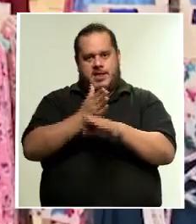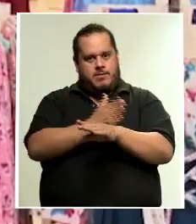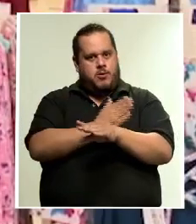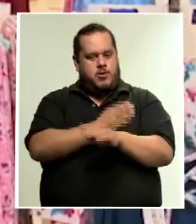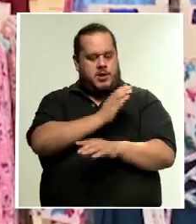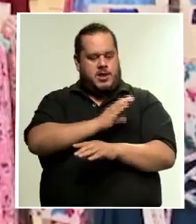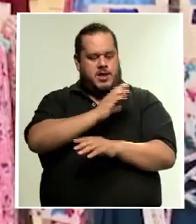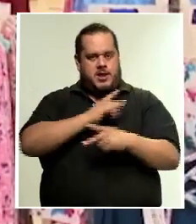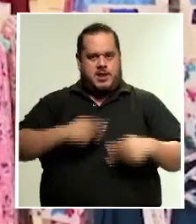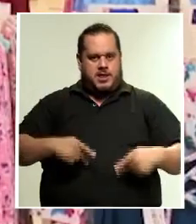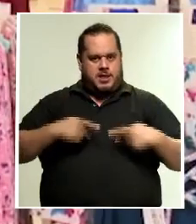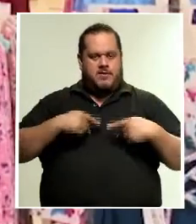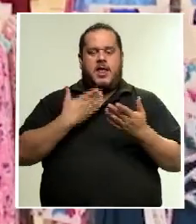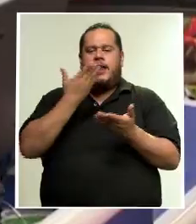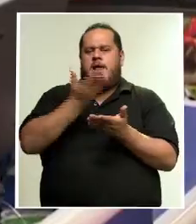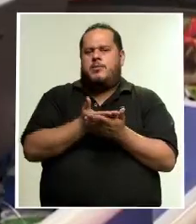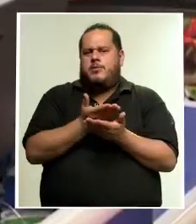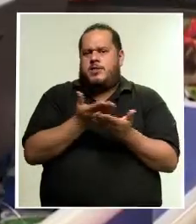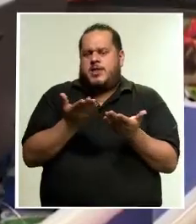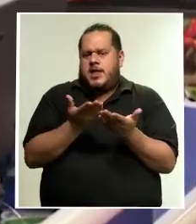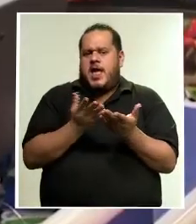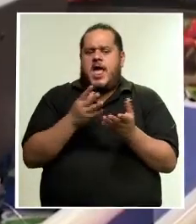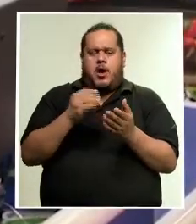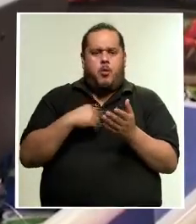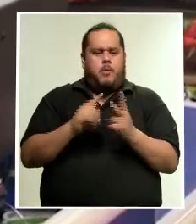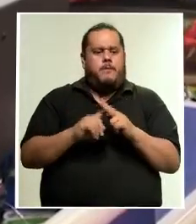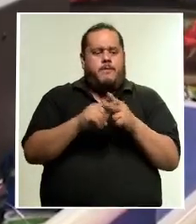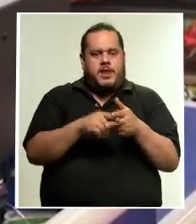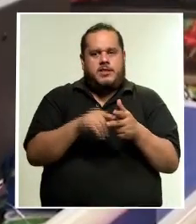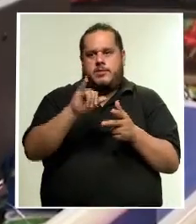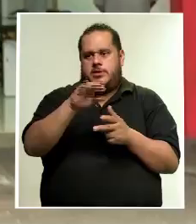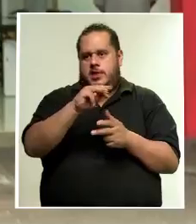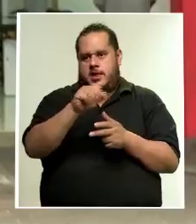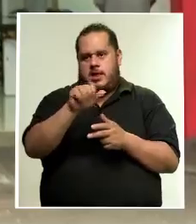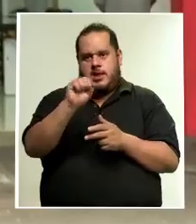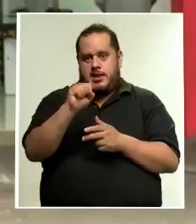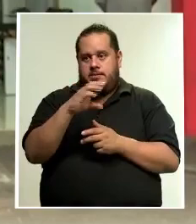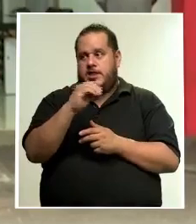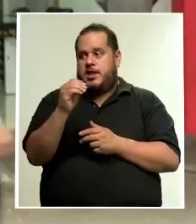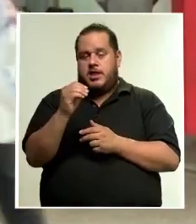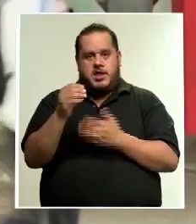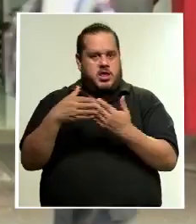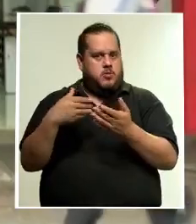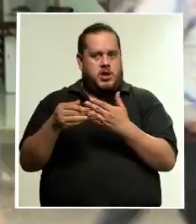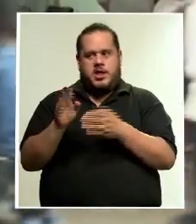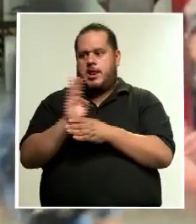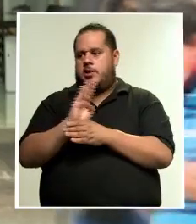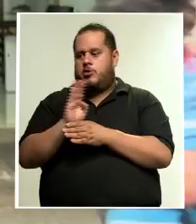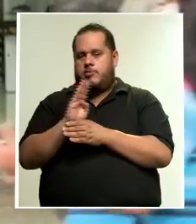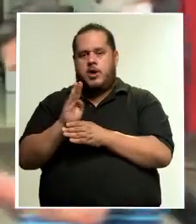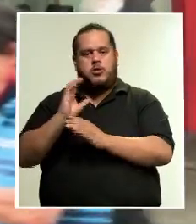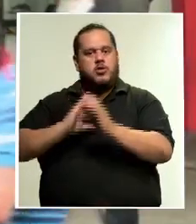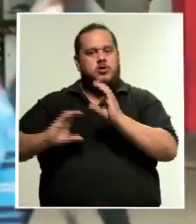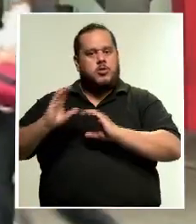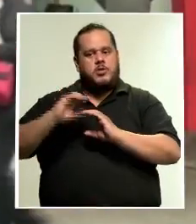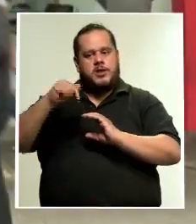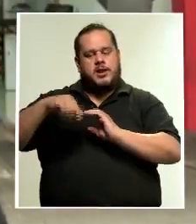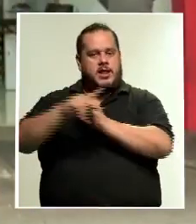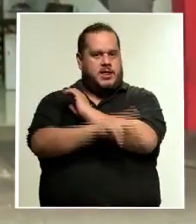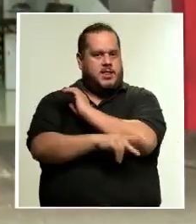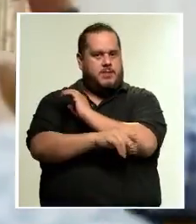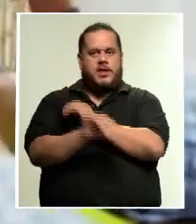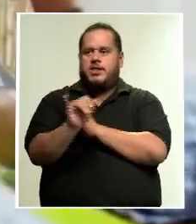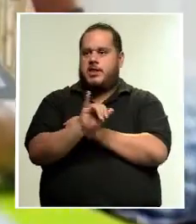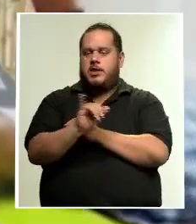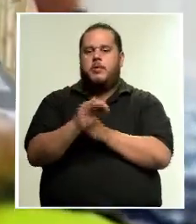propuesta señala que se da por medio de un fideicomiso entre el Instituto Mixto de Ayuda Social y cualquiera de los bancos comerciales del Estado, así